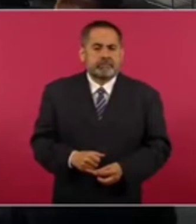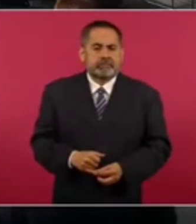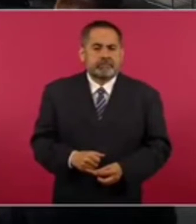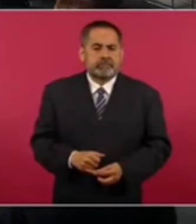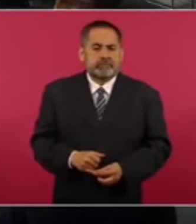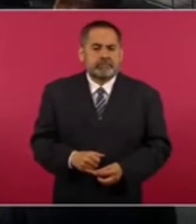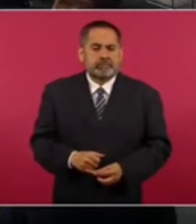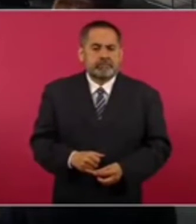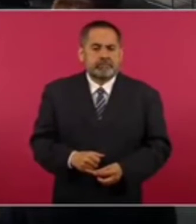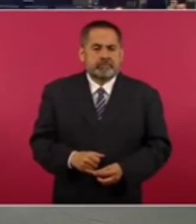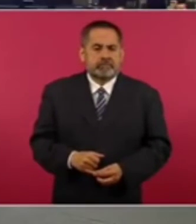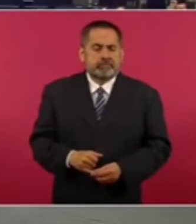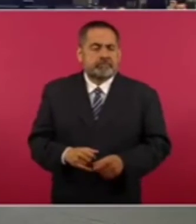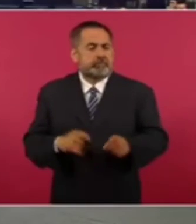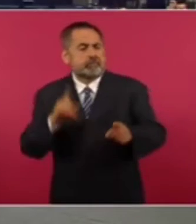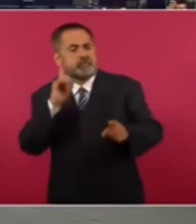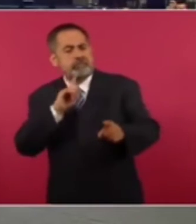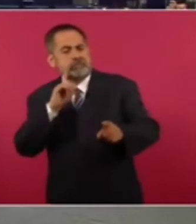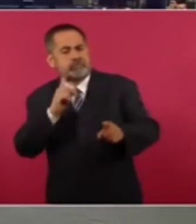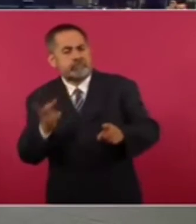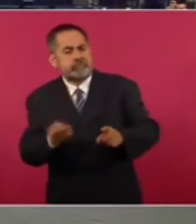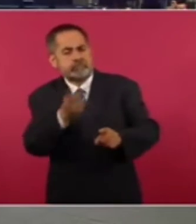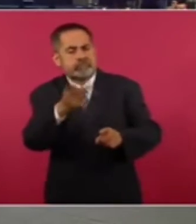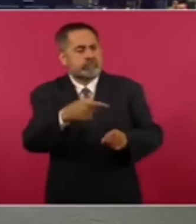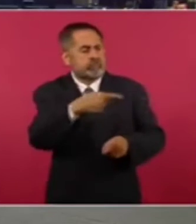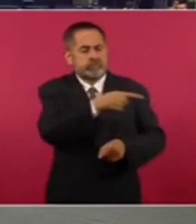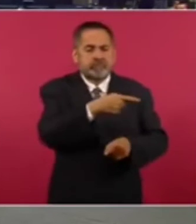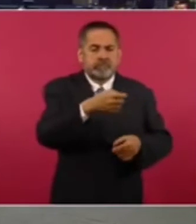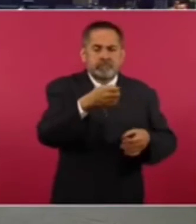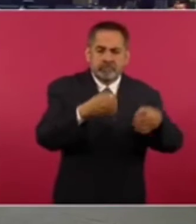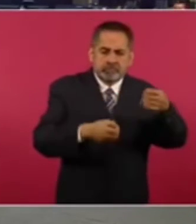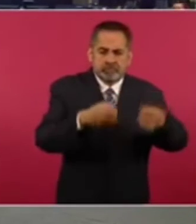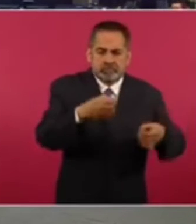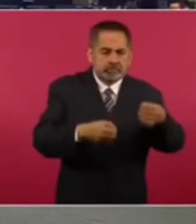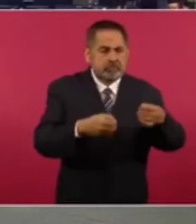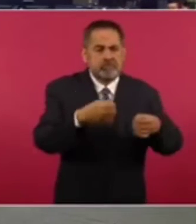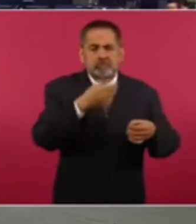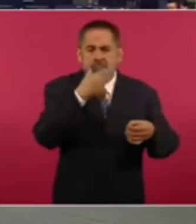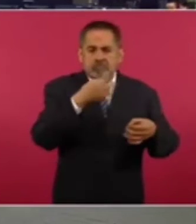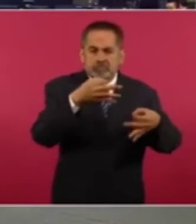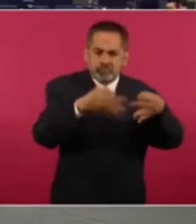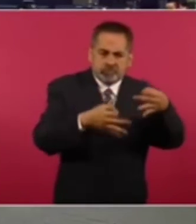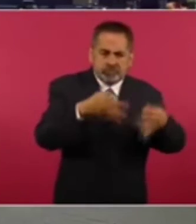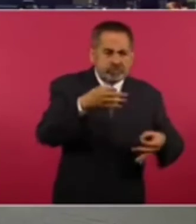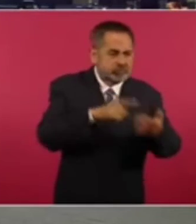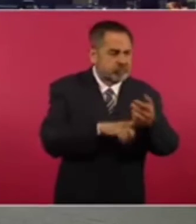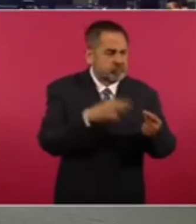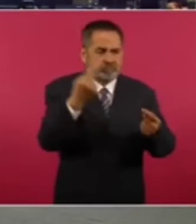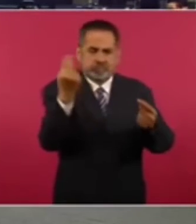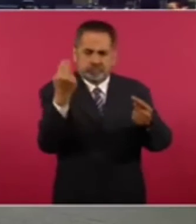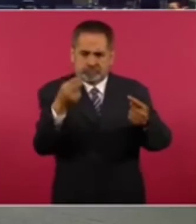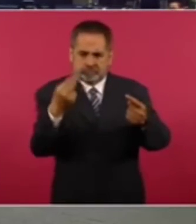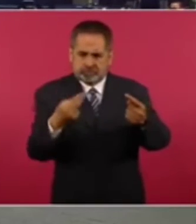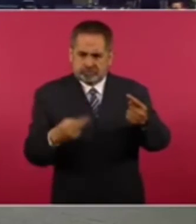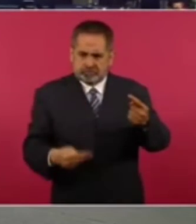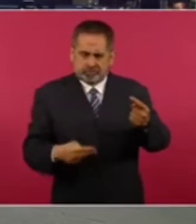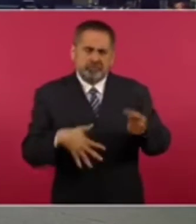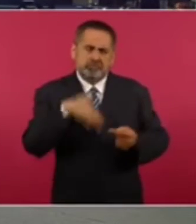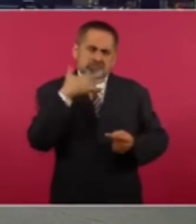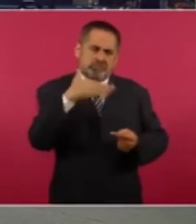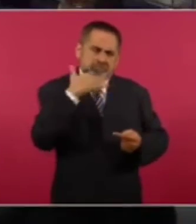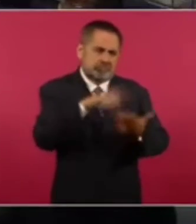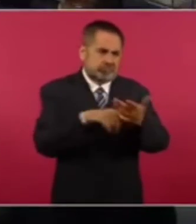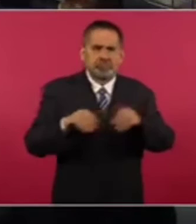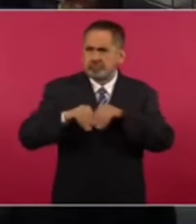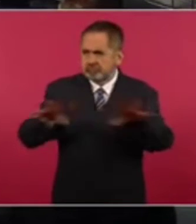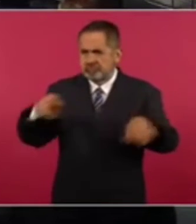Presidente, sobre dar a conocer el nombre de los jueces, magistrados y ministros que forman parte de esta corrupción, porque también hay corrupción